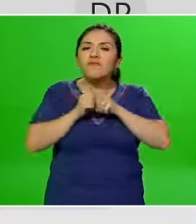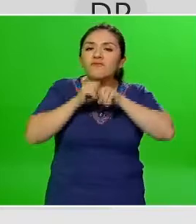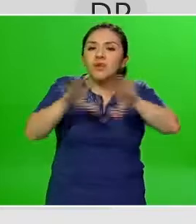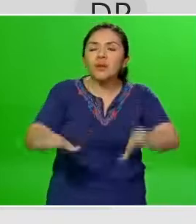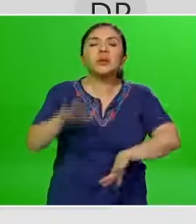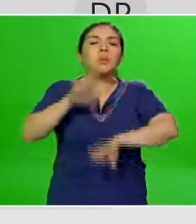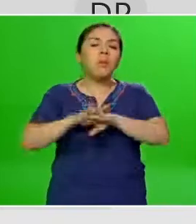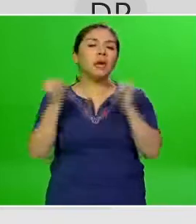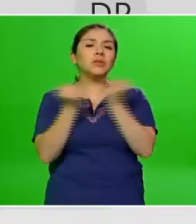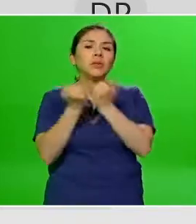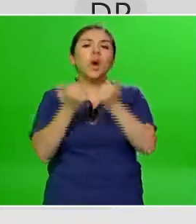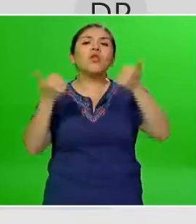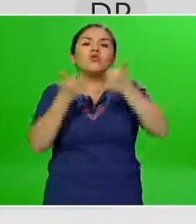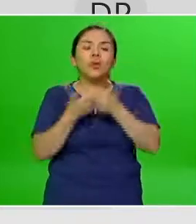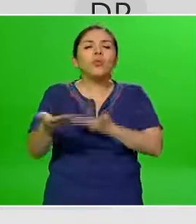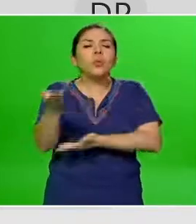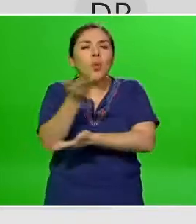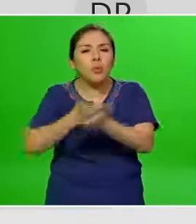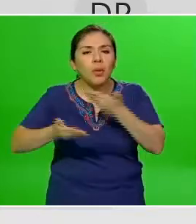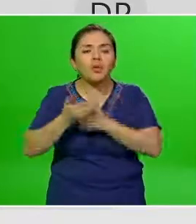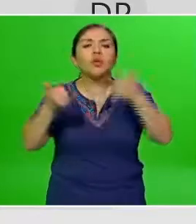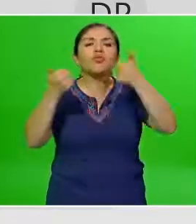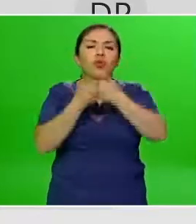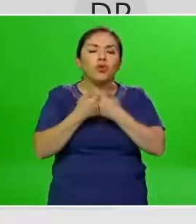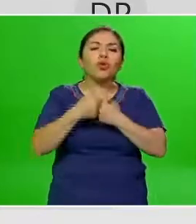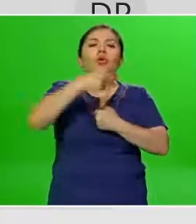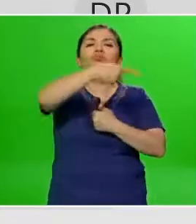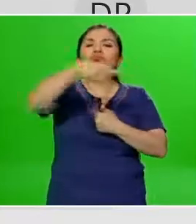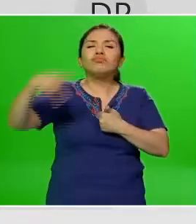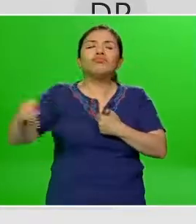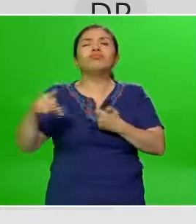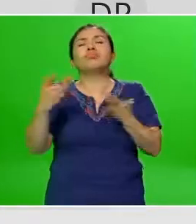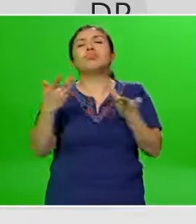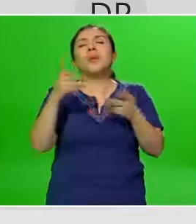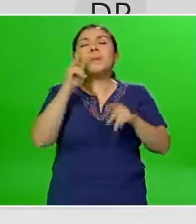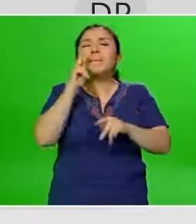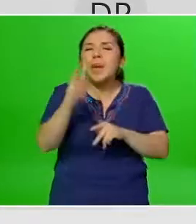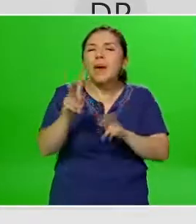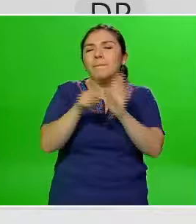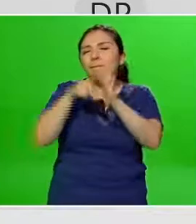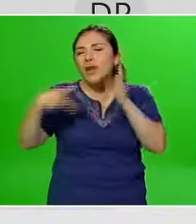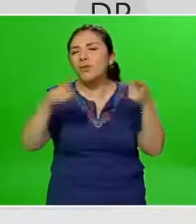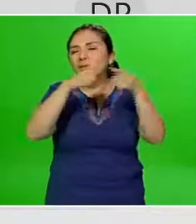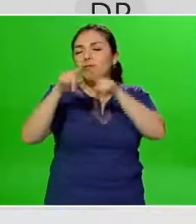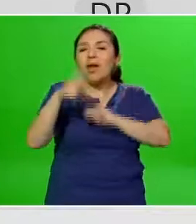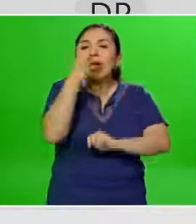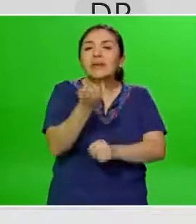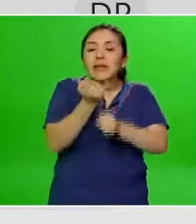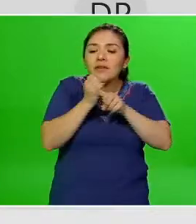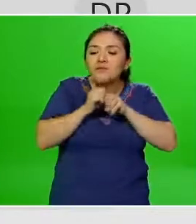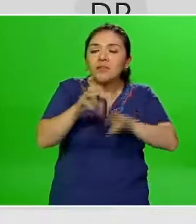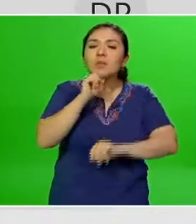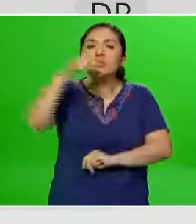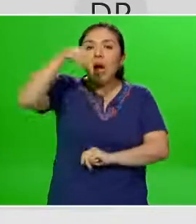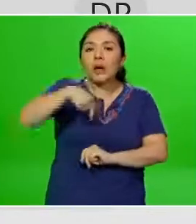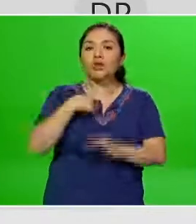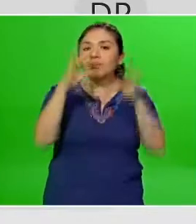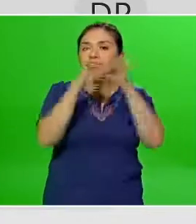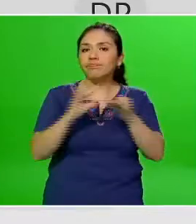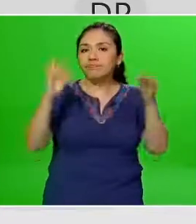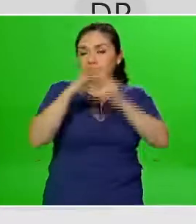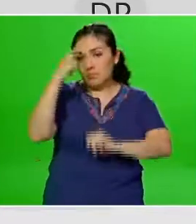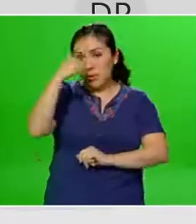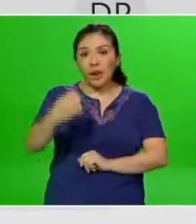sobre todo comparten con sus auditorios la información que se da de primera mano en esta parte de